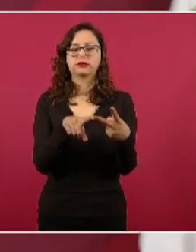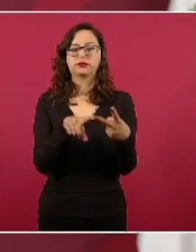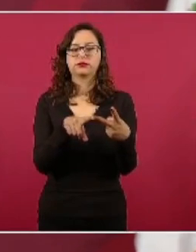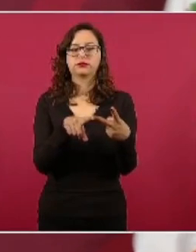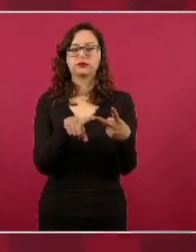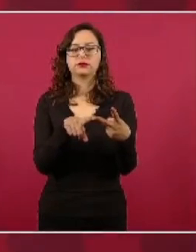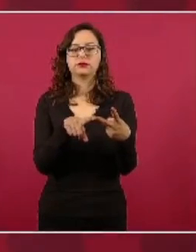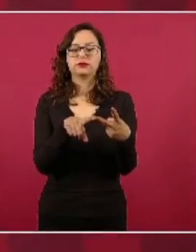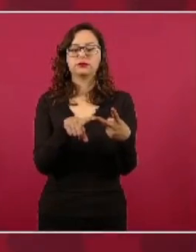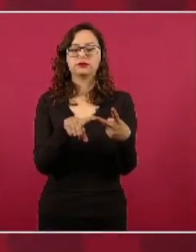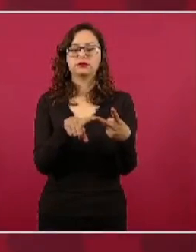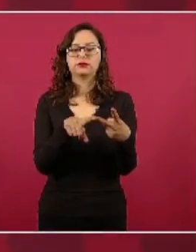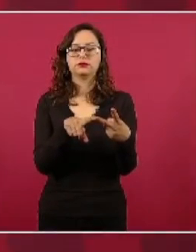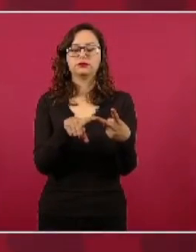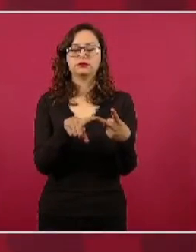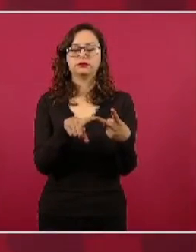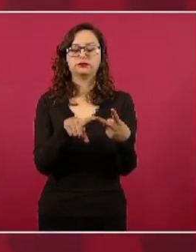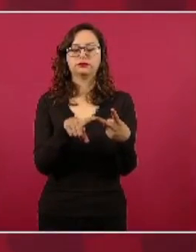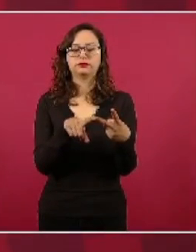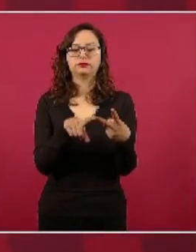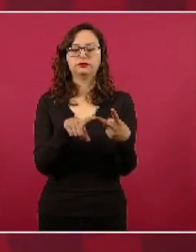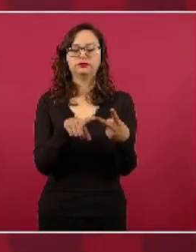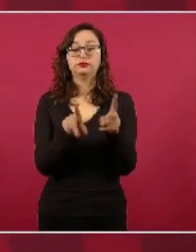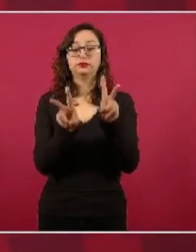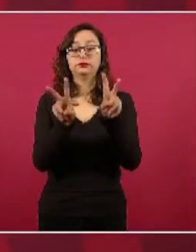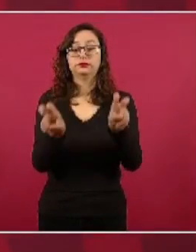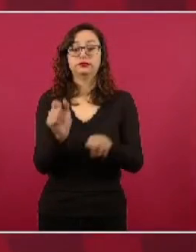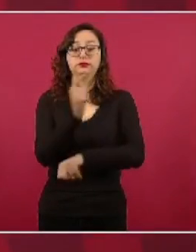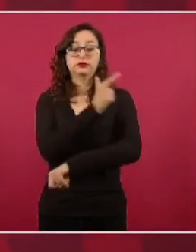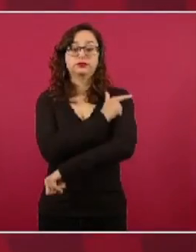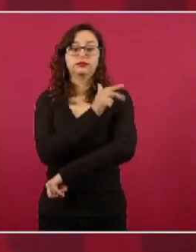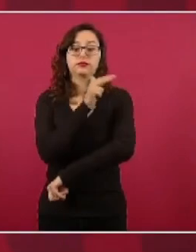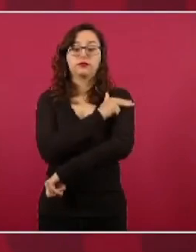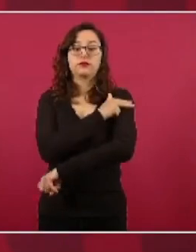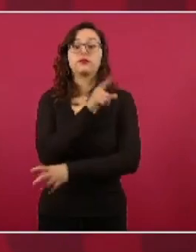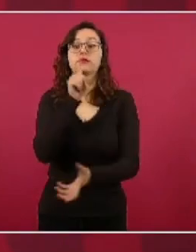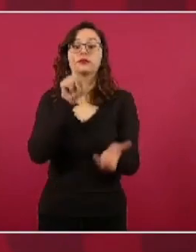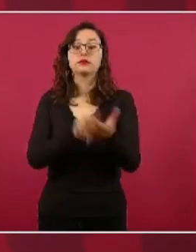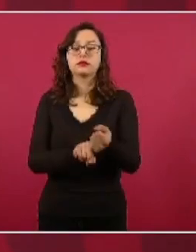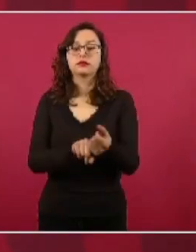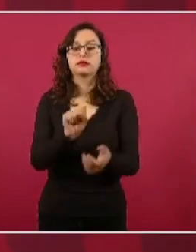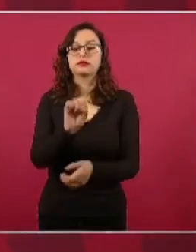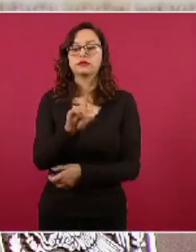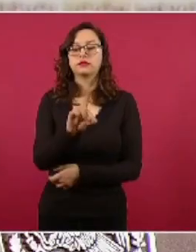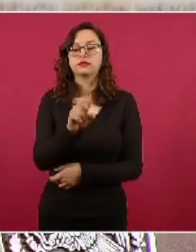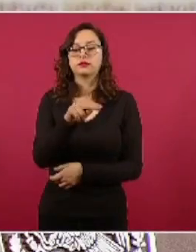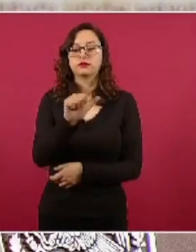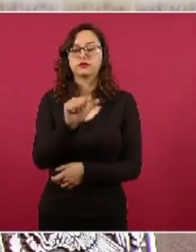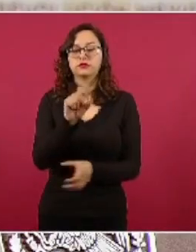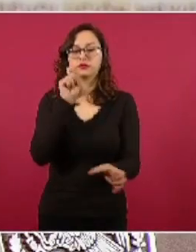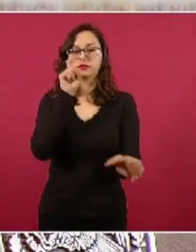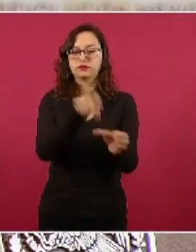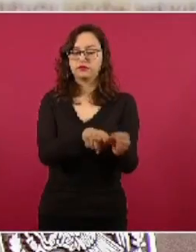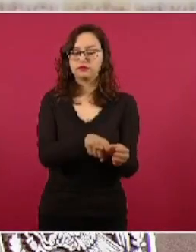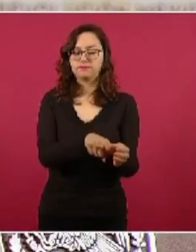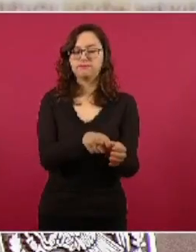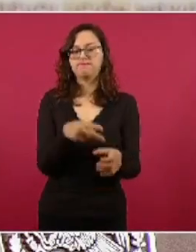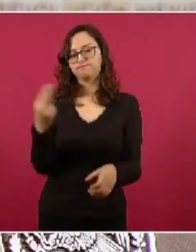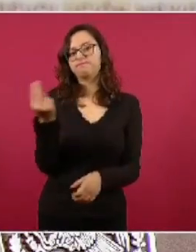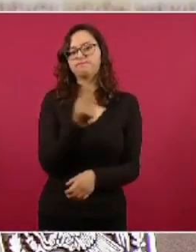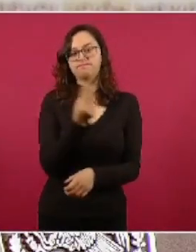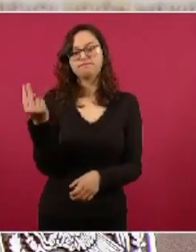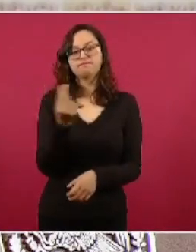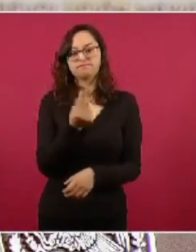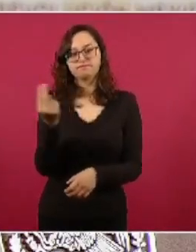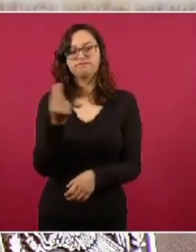la Guardia Nacional pase a formar parte de la Secretaría de la Defensa para